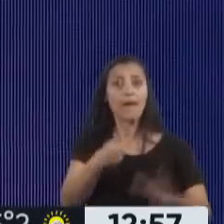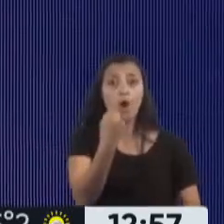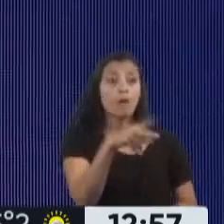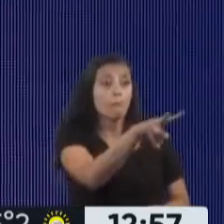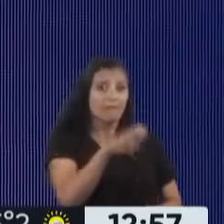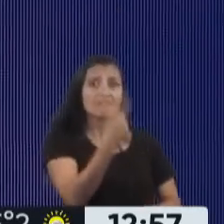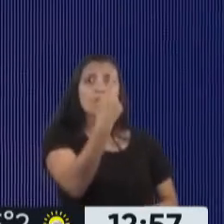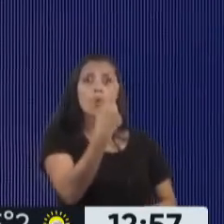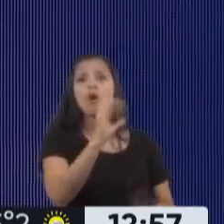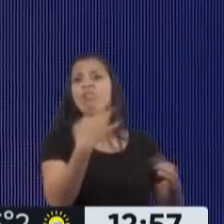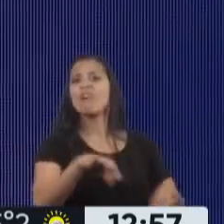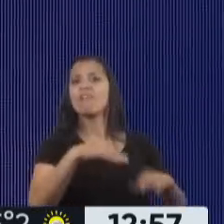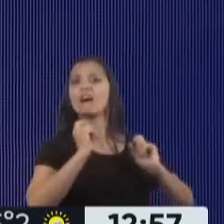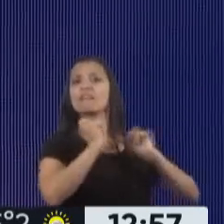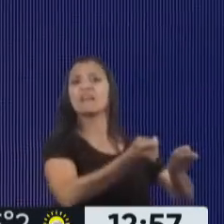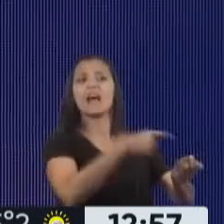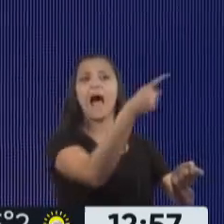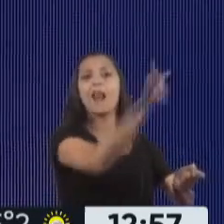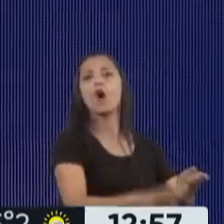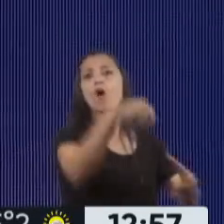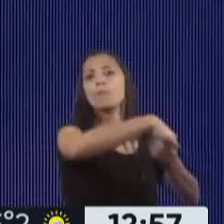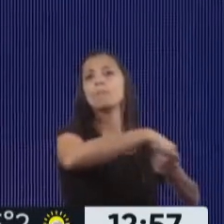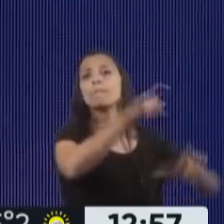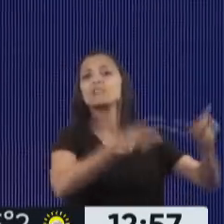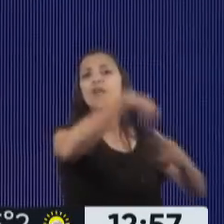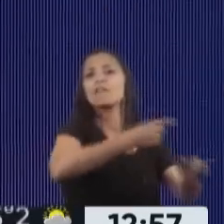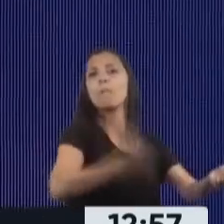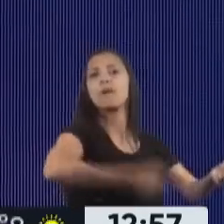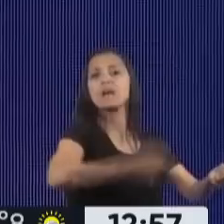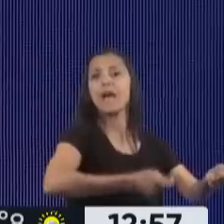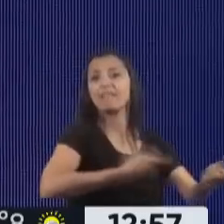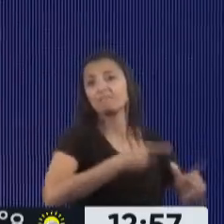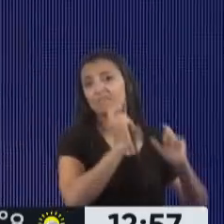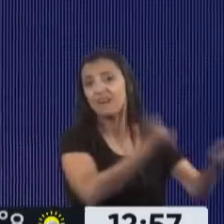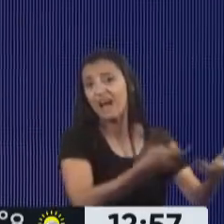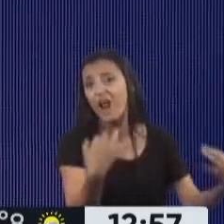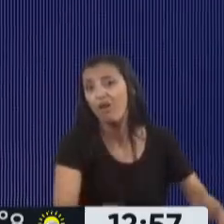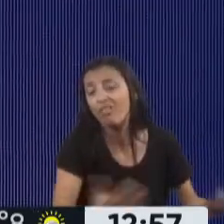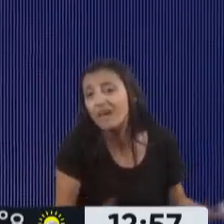dejar, digamos, a las sordas piqueteras para que justamente